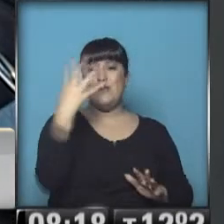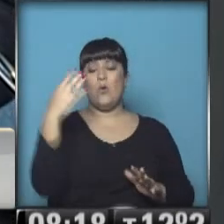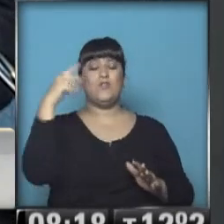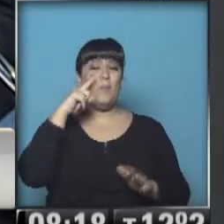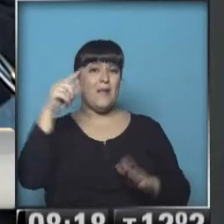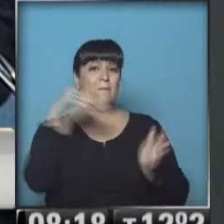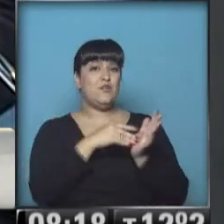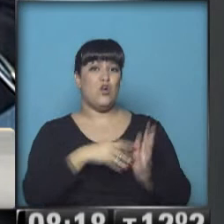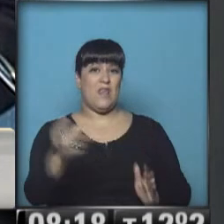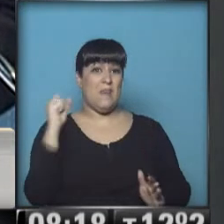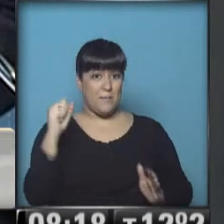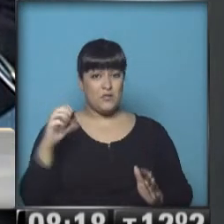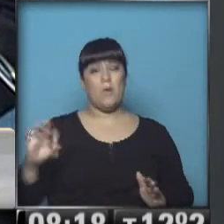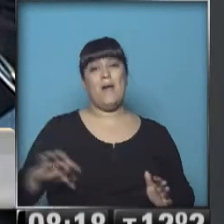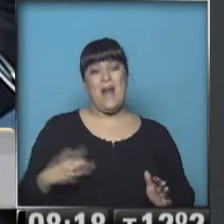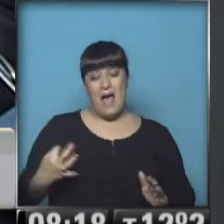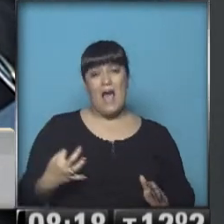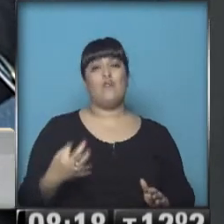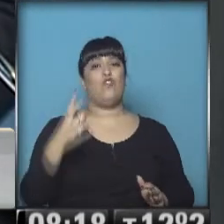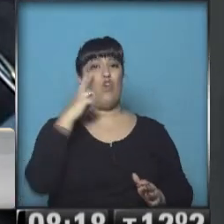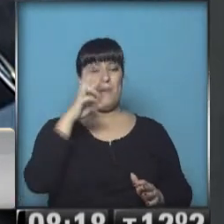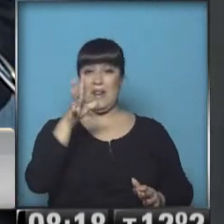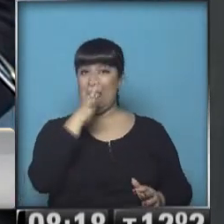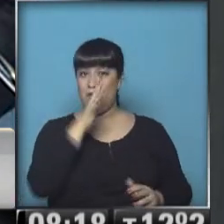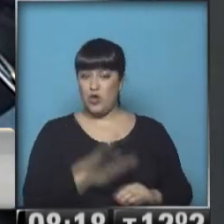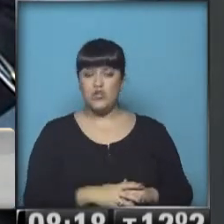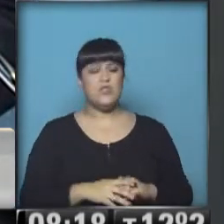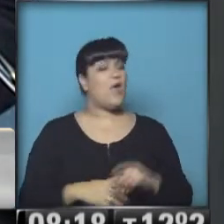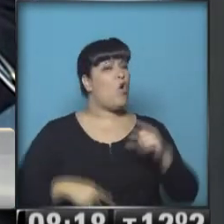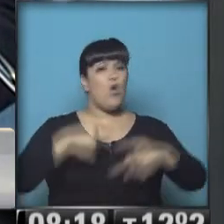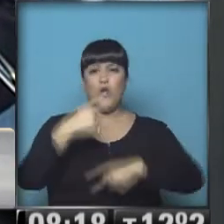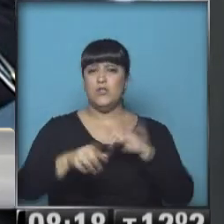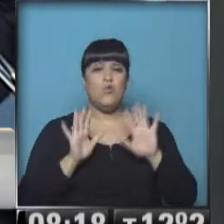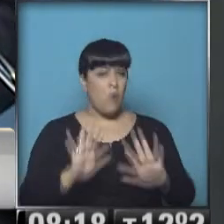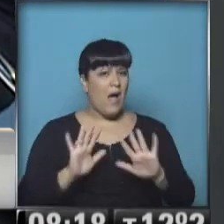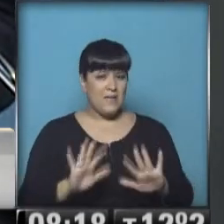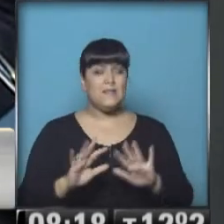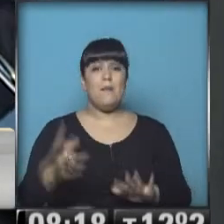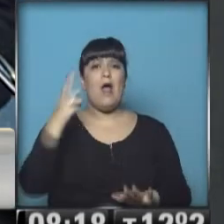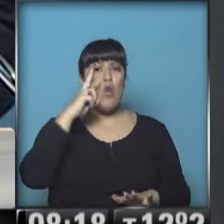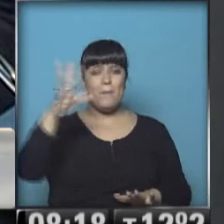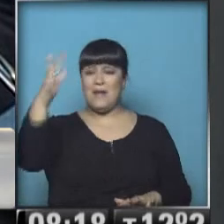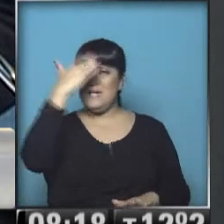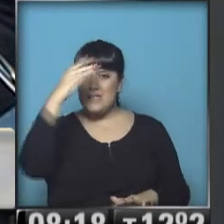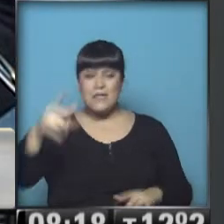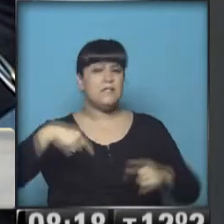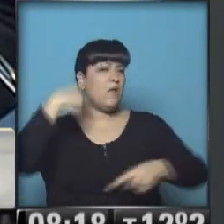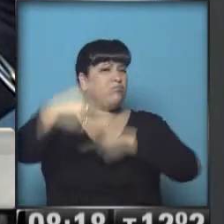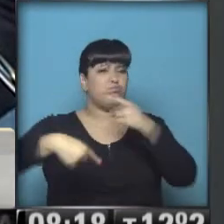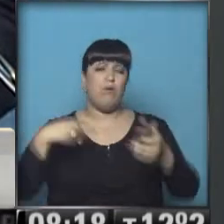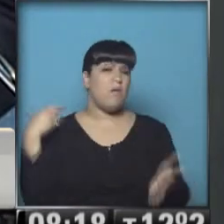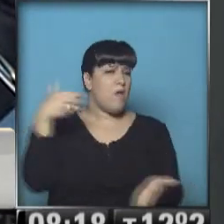pesos para el año 2014 y seguirá expandiéndose para el año 2015 con distintas fuentes de